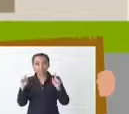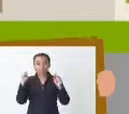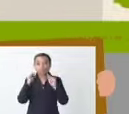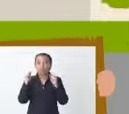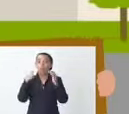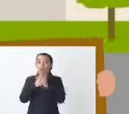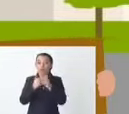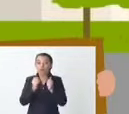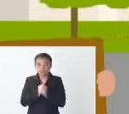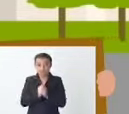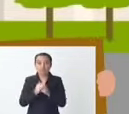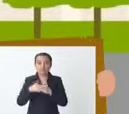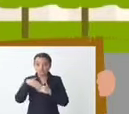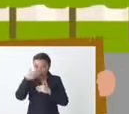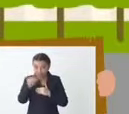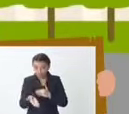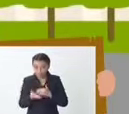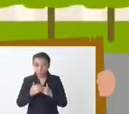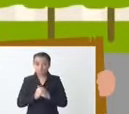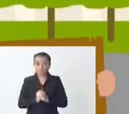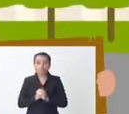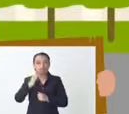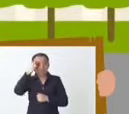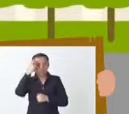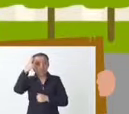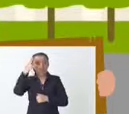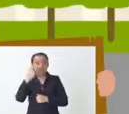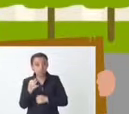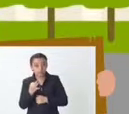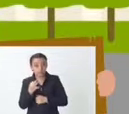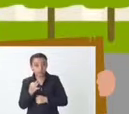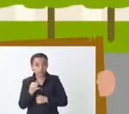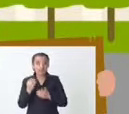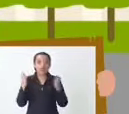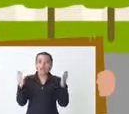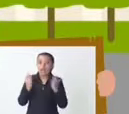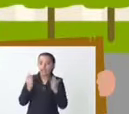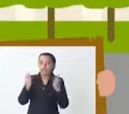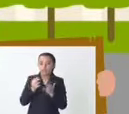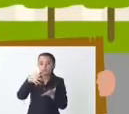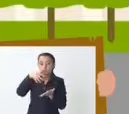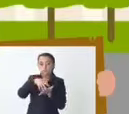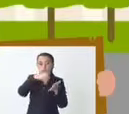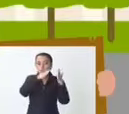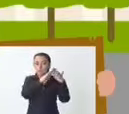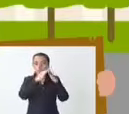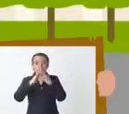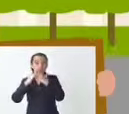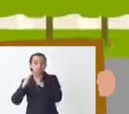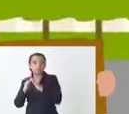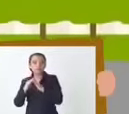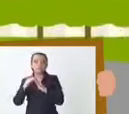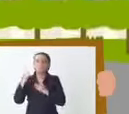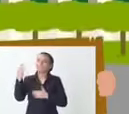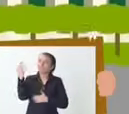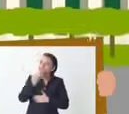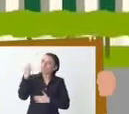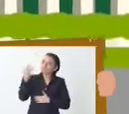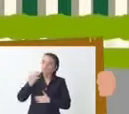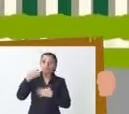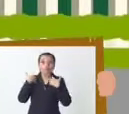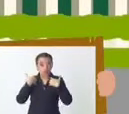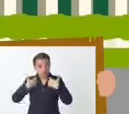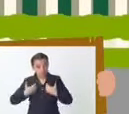consecuencias. Además, han decidido tomar las medidas necesarias como ciudadanos y exigir a los